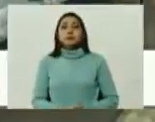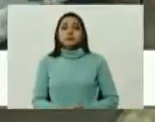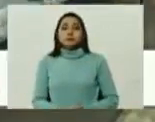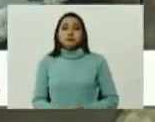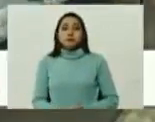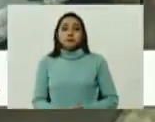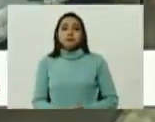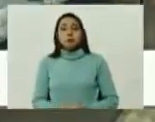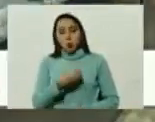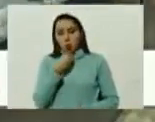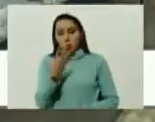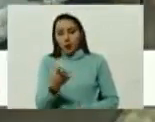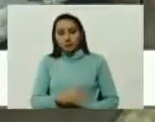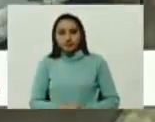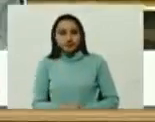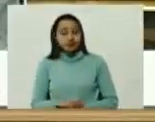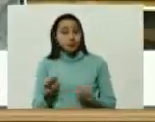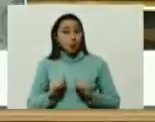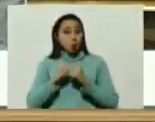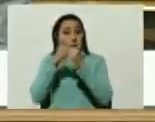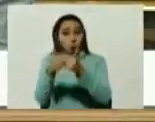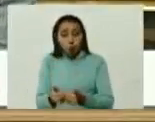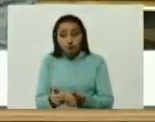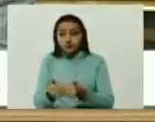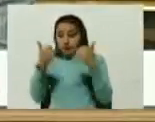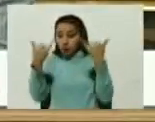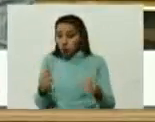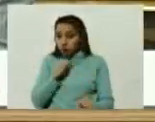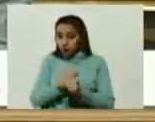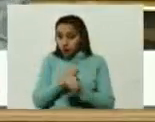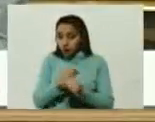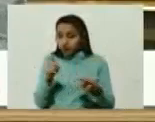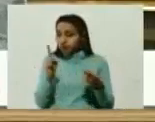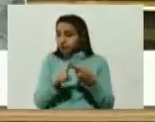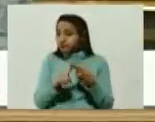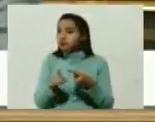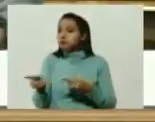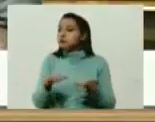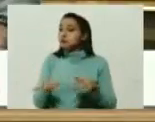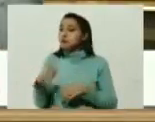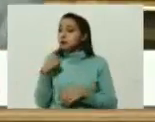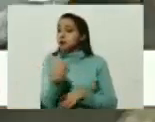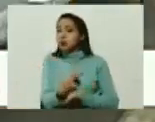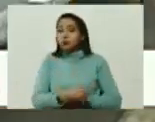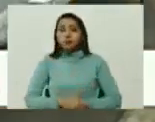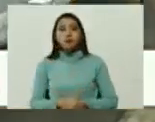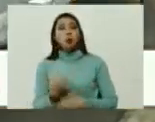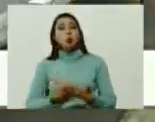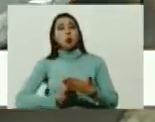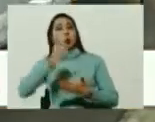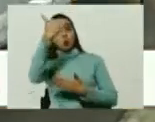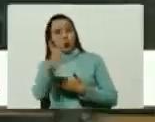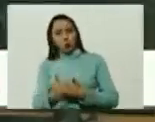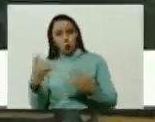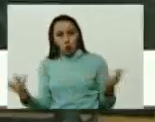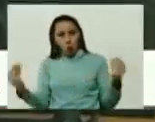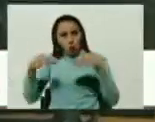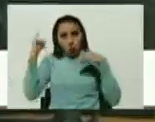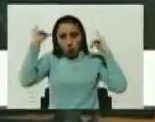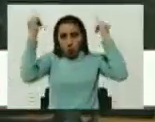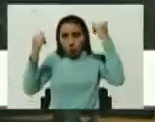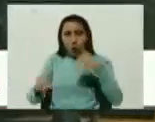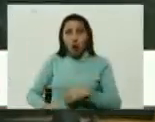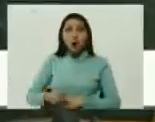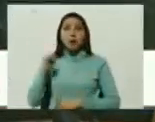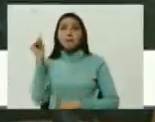bien vamos a dar inicio al orden del día primer punto del orden del día acción la secretaria proyecto de acuerdo con motivo de celebrarse el